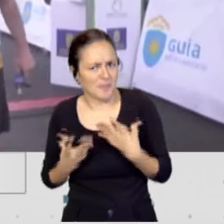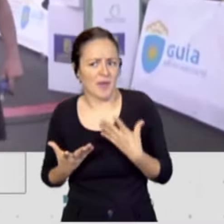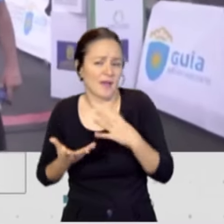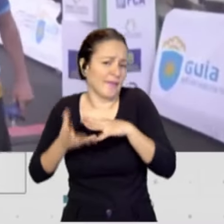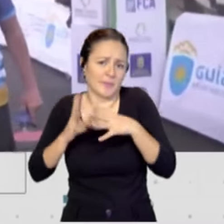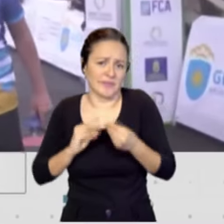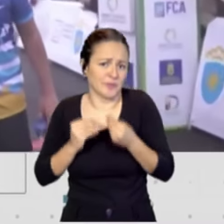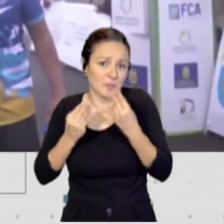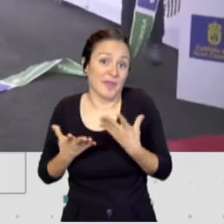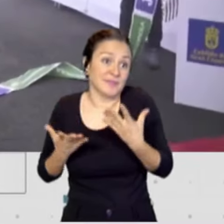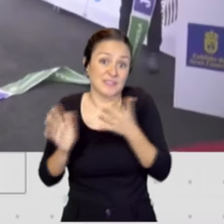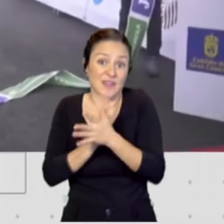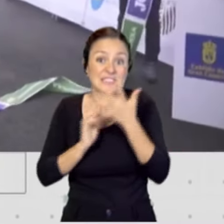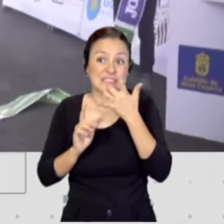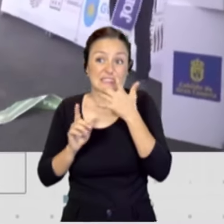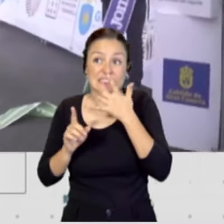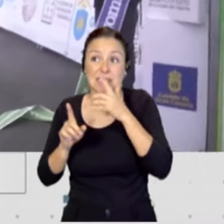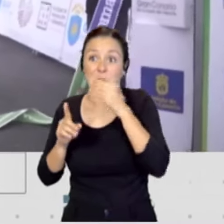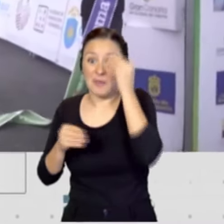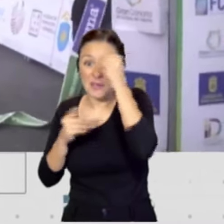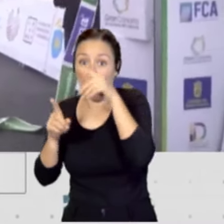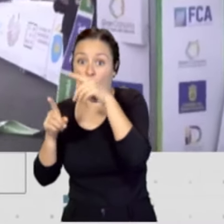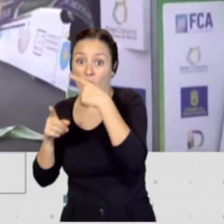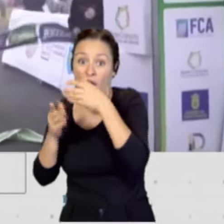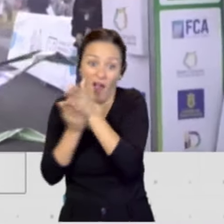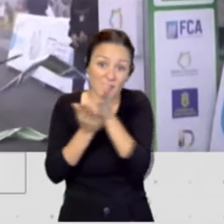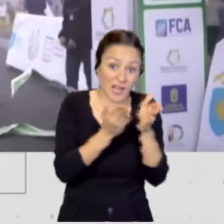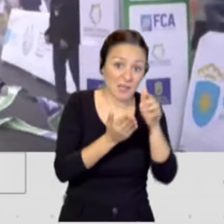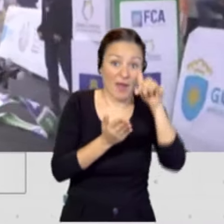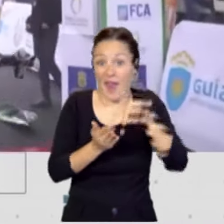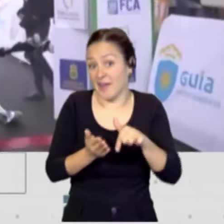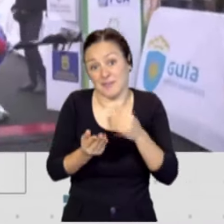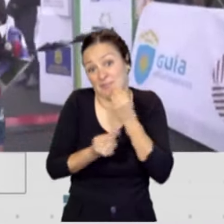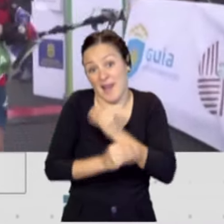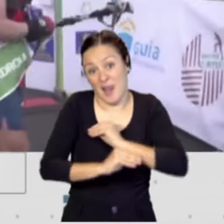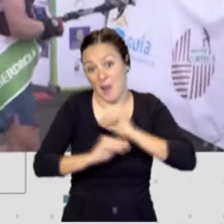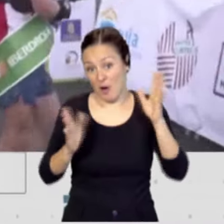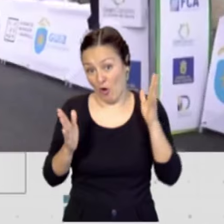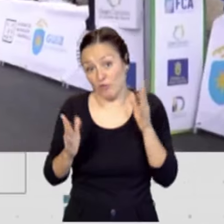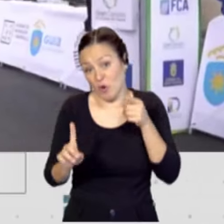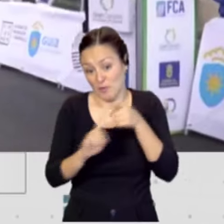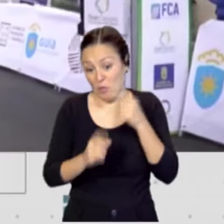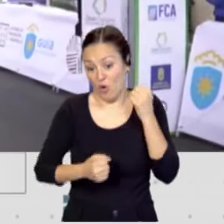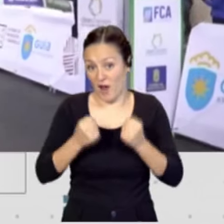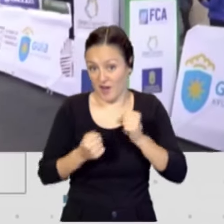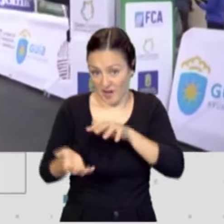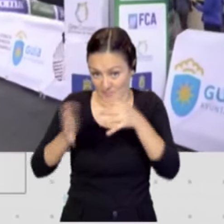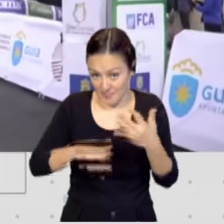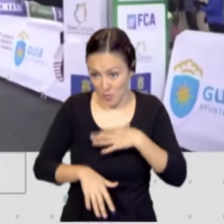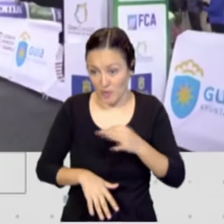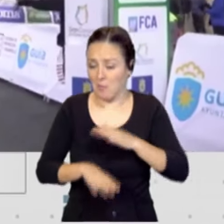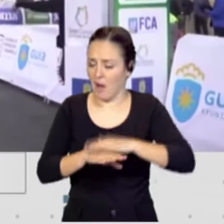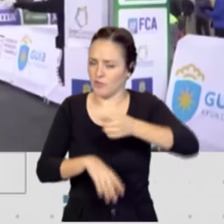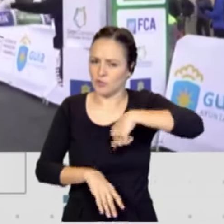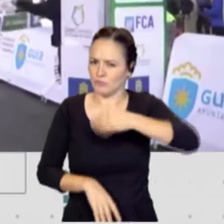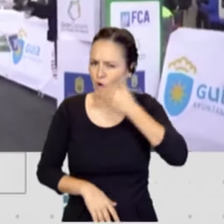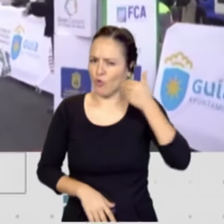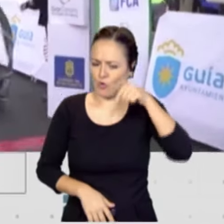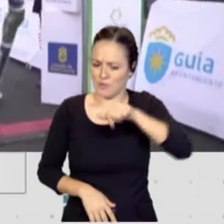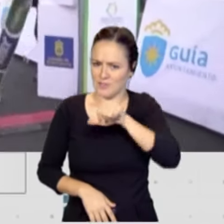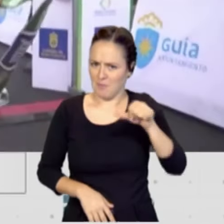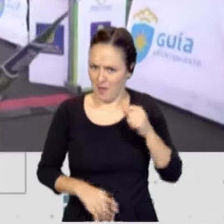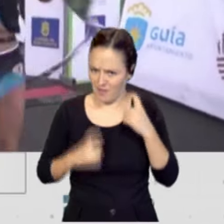teníamos era la menos mala que teníamos para para llevar a cabo la la entre Cortijo y para nosotros un enorme orgullo poderla celebrar esta semana también hay que